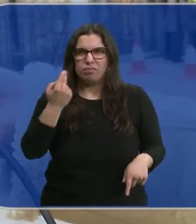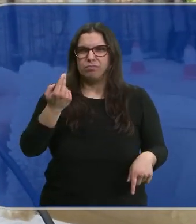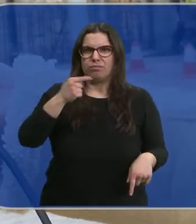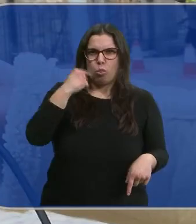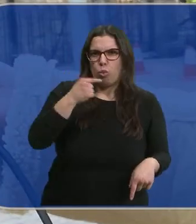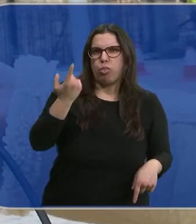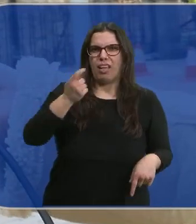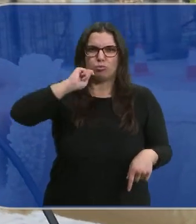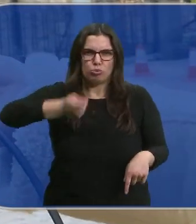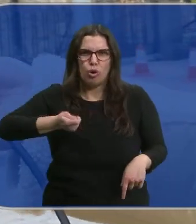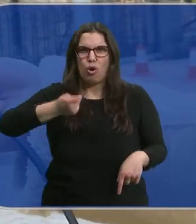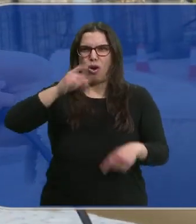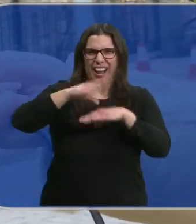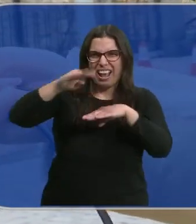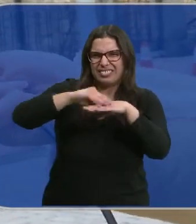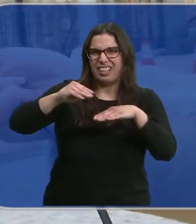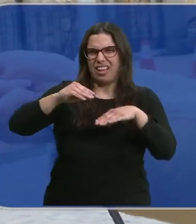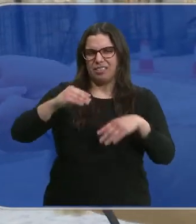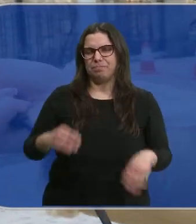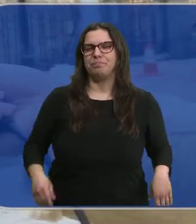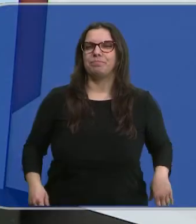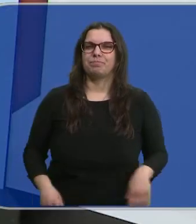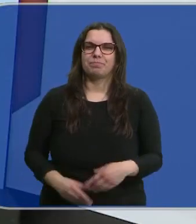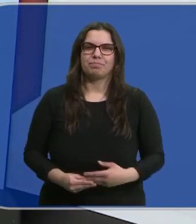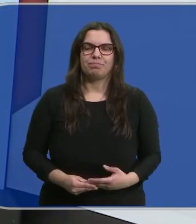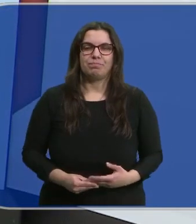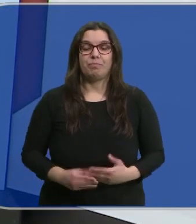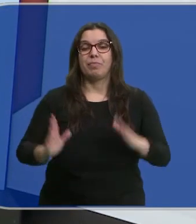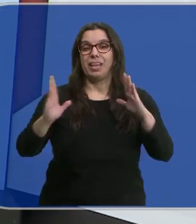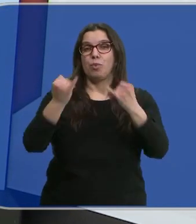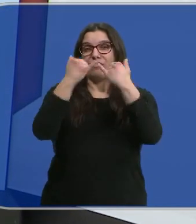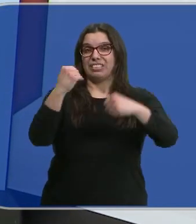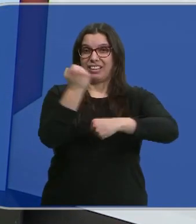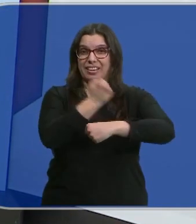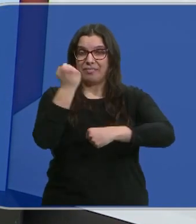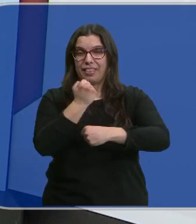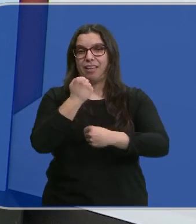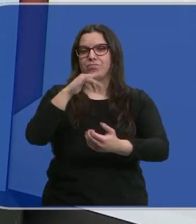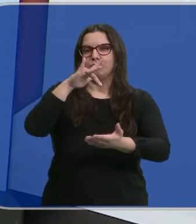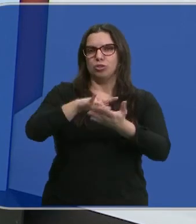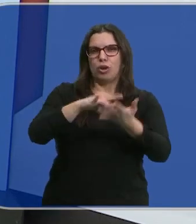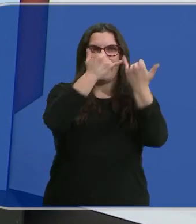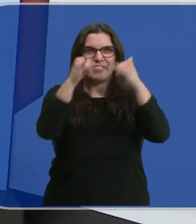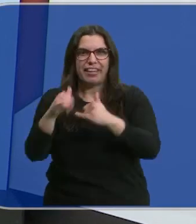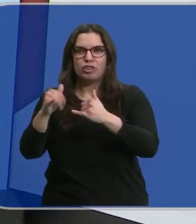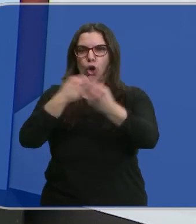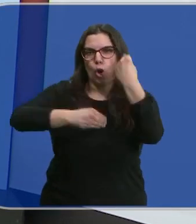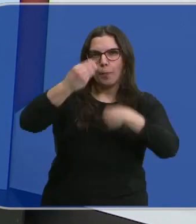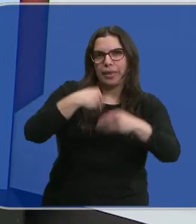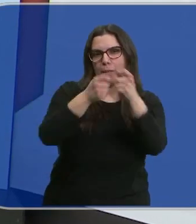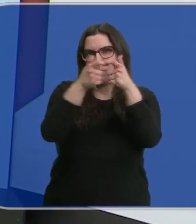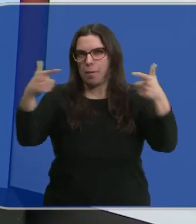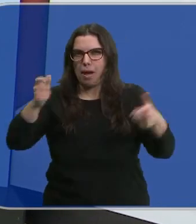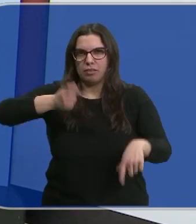suchar, chocolate, grasa, mucha grasa. Durante las fiestas navideñas se multiplican los eventos sociales y con ellos